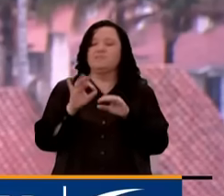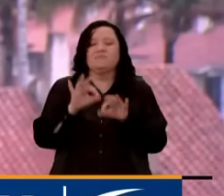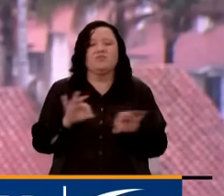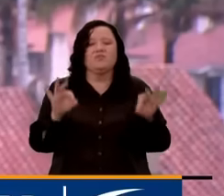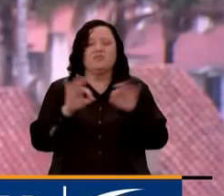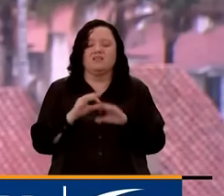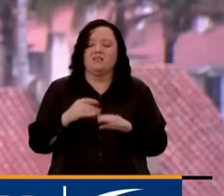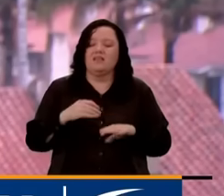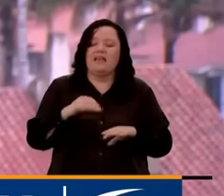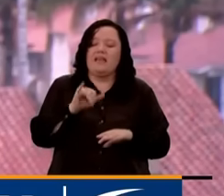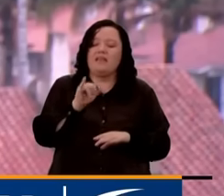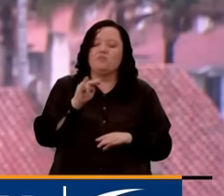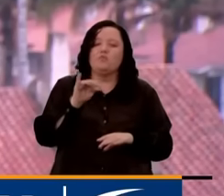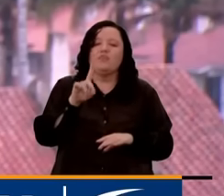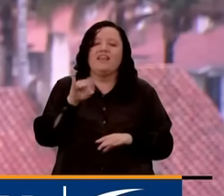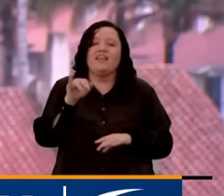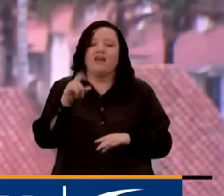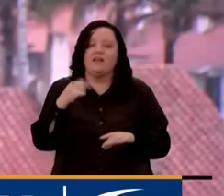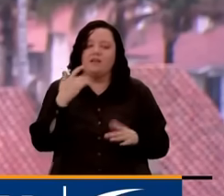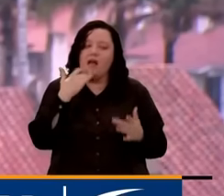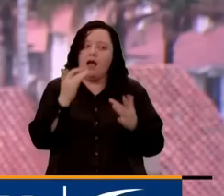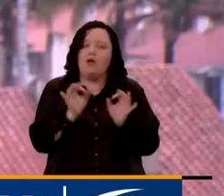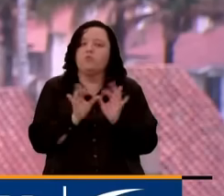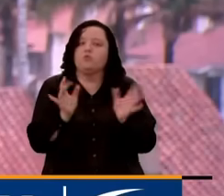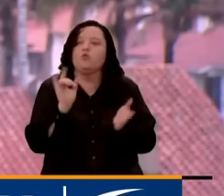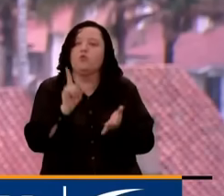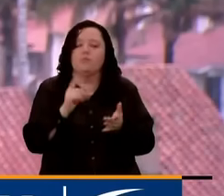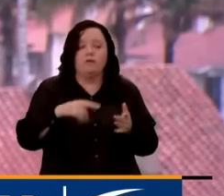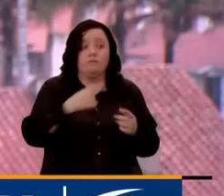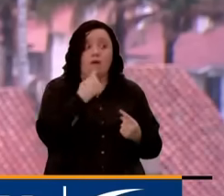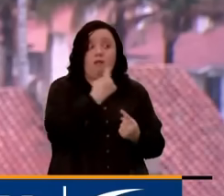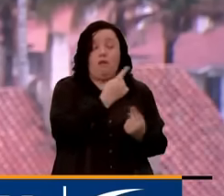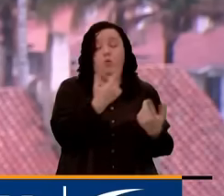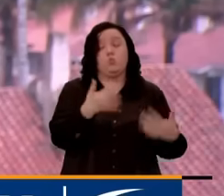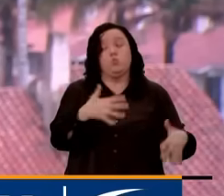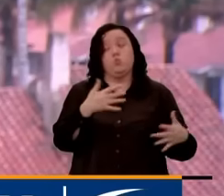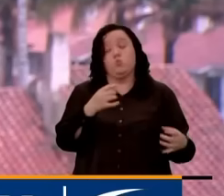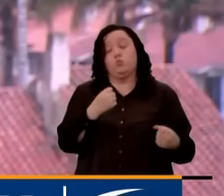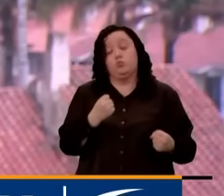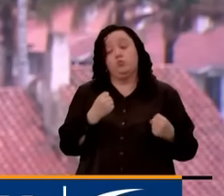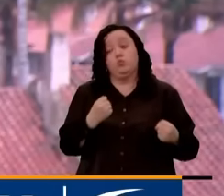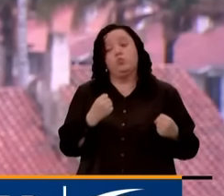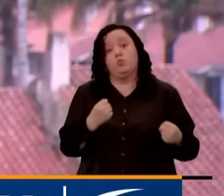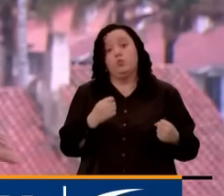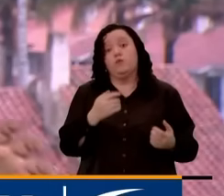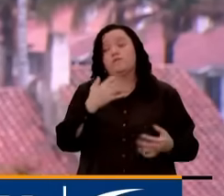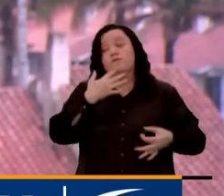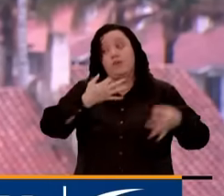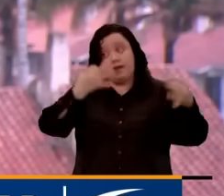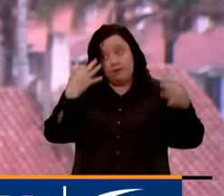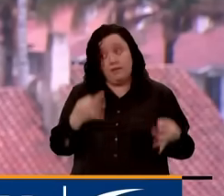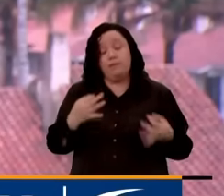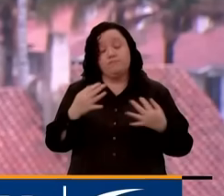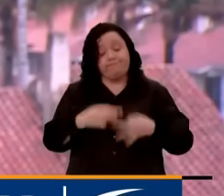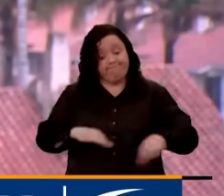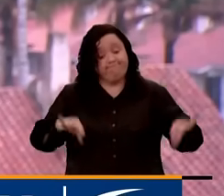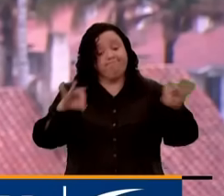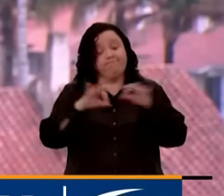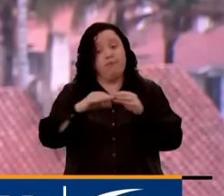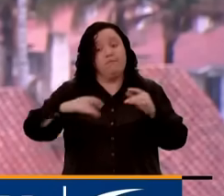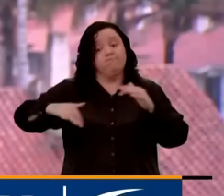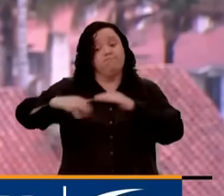lo que tiene de oportunidad, teniendo en cuenta pues el talante de las afirmaciones que tiene en su poder y que serían realmente relevantes en medio de